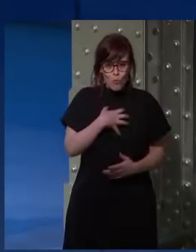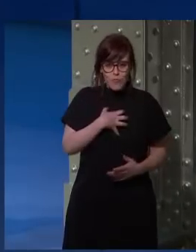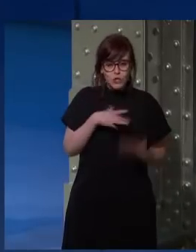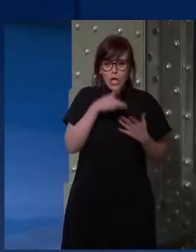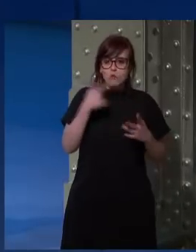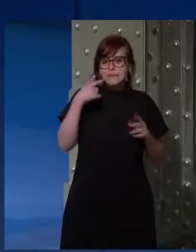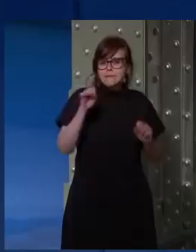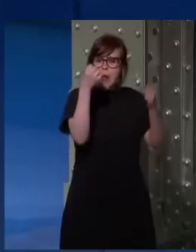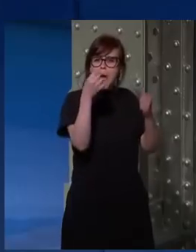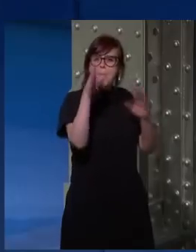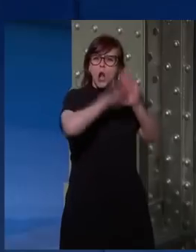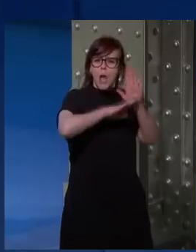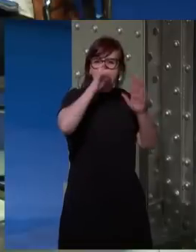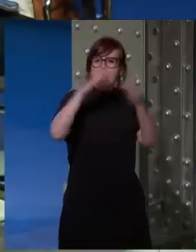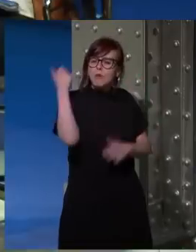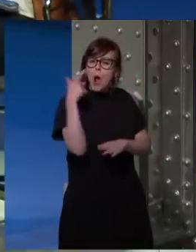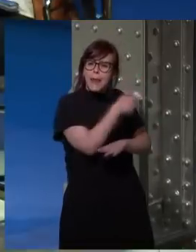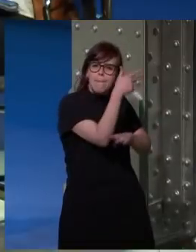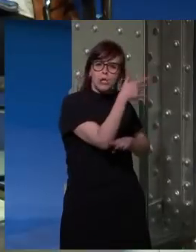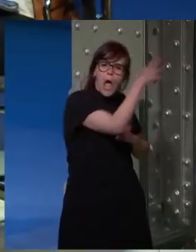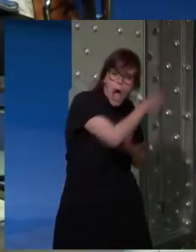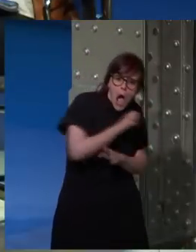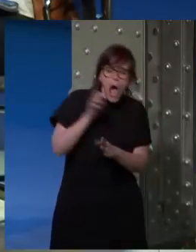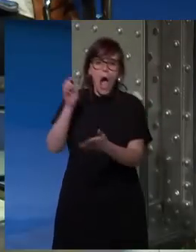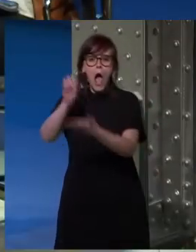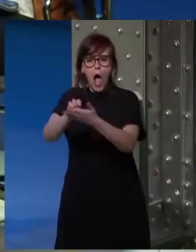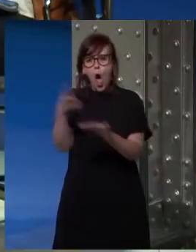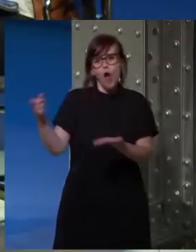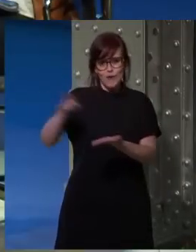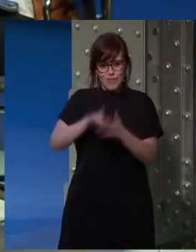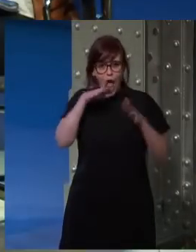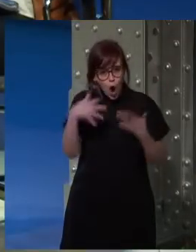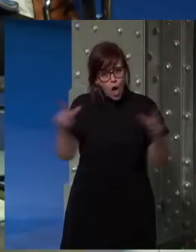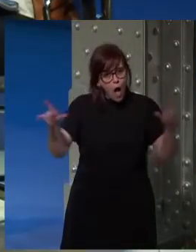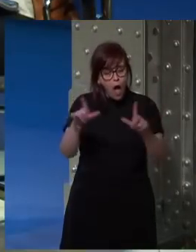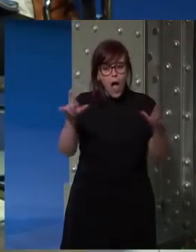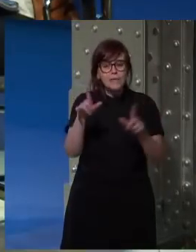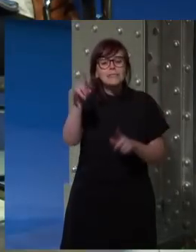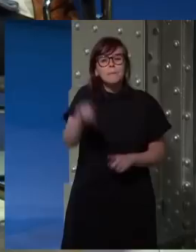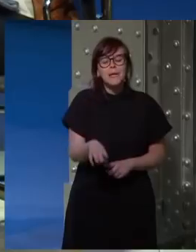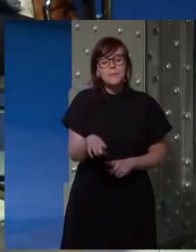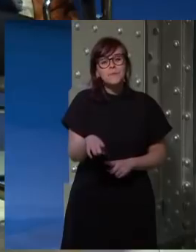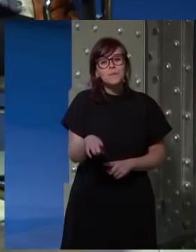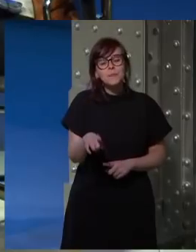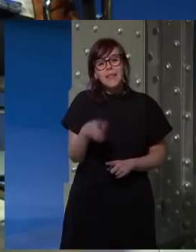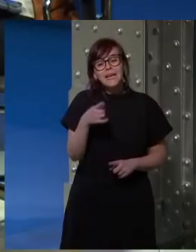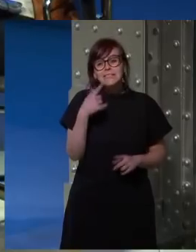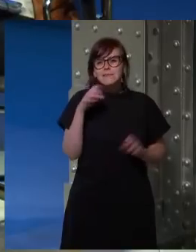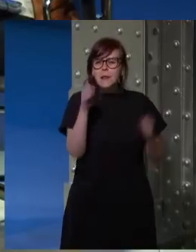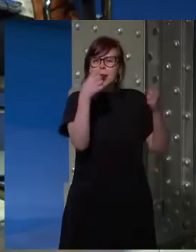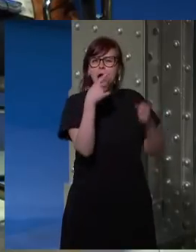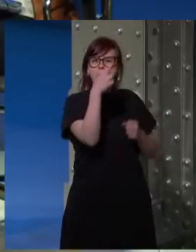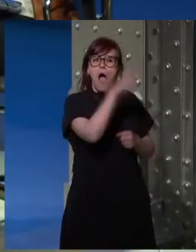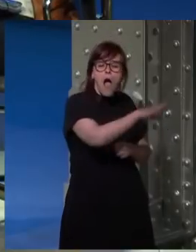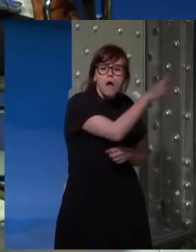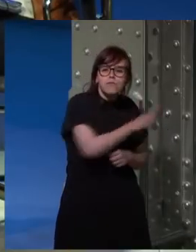todos esos grandes reportajes y todos los, digamos, aquellos programas que eran sosegados, ¿no? Que en los que